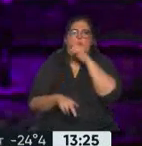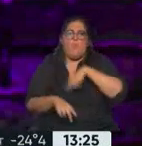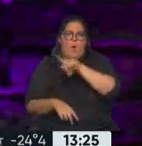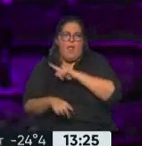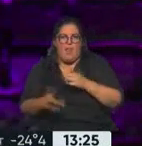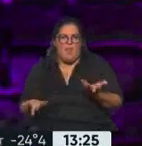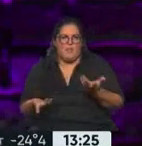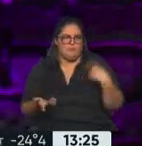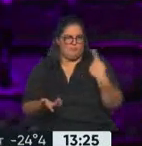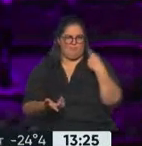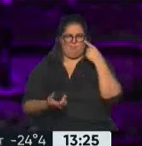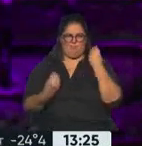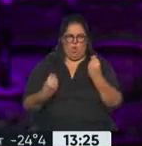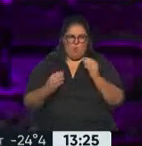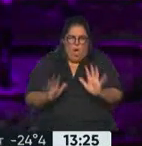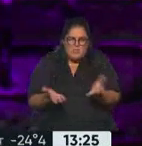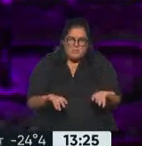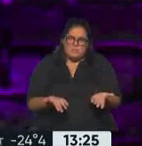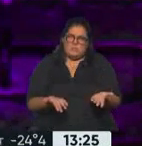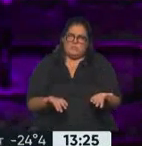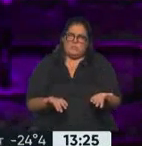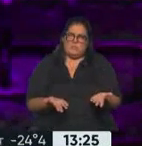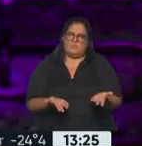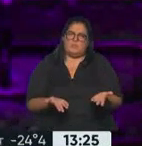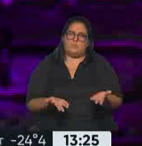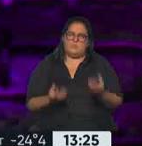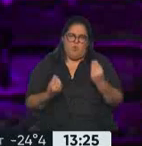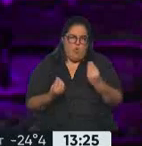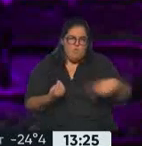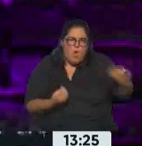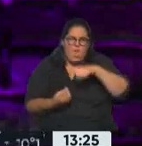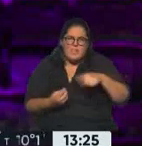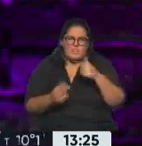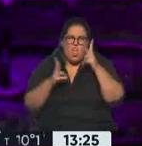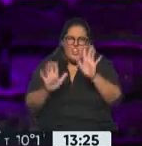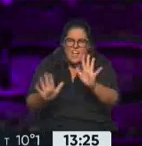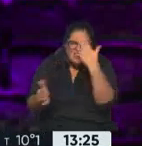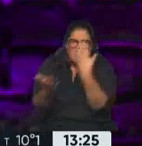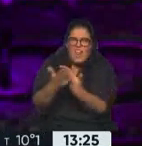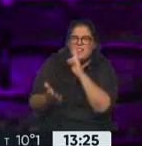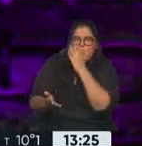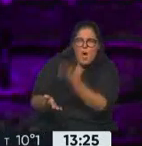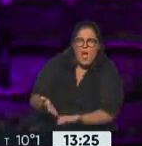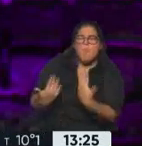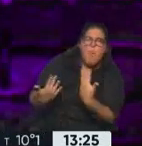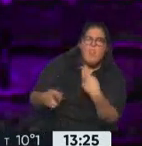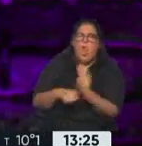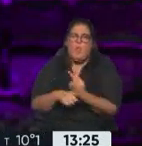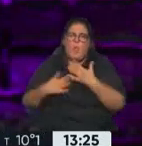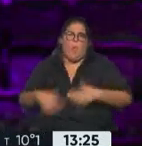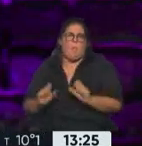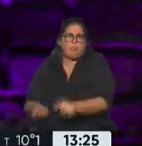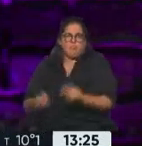we say, how dare they? How dare they tell a woman what she can do and cannot do with her own